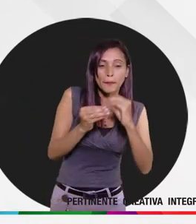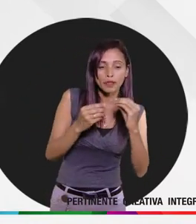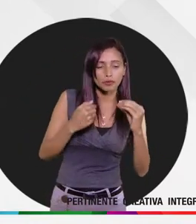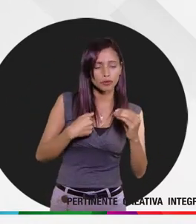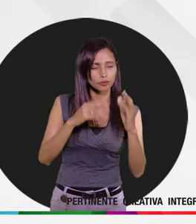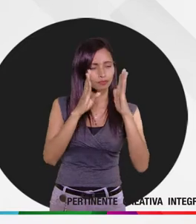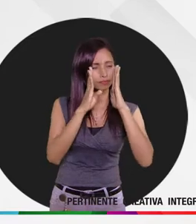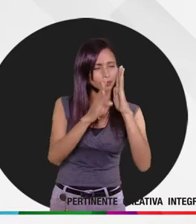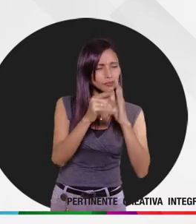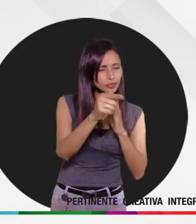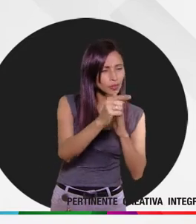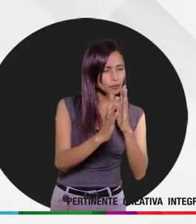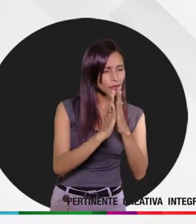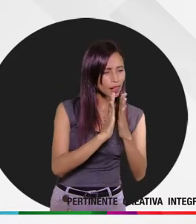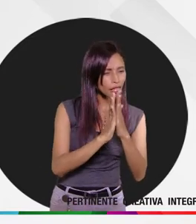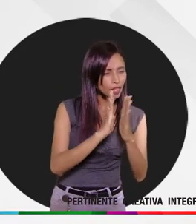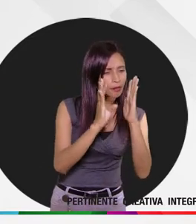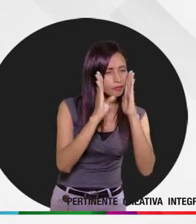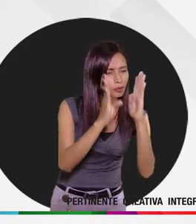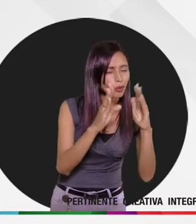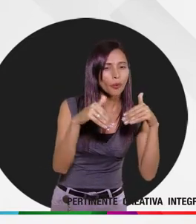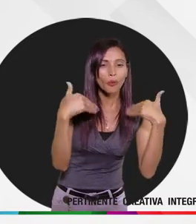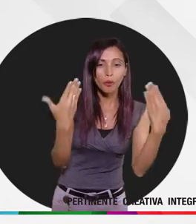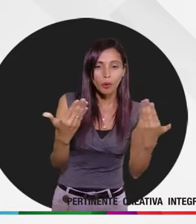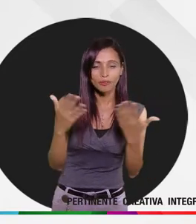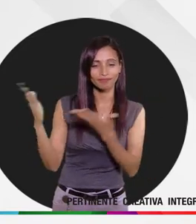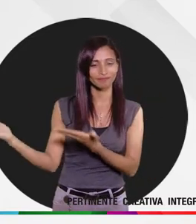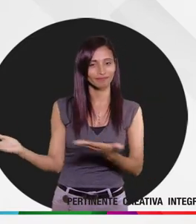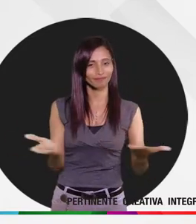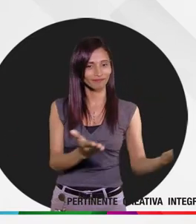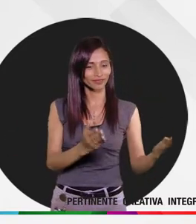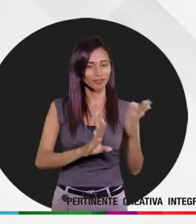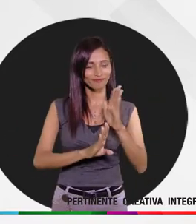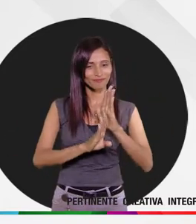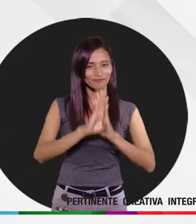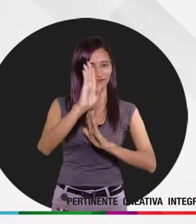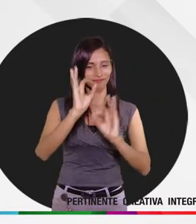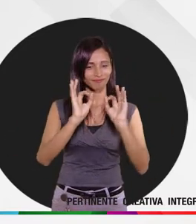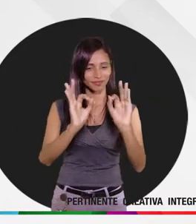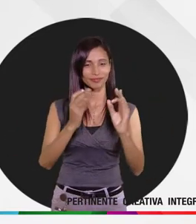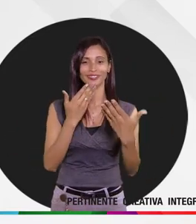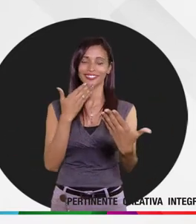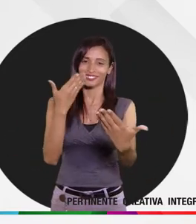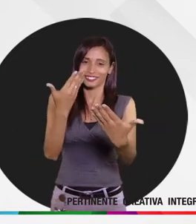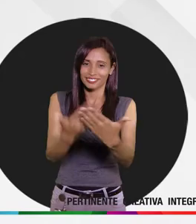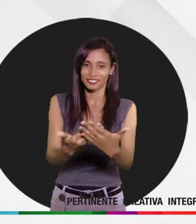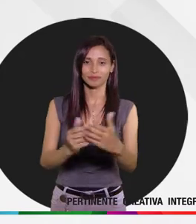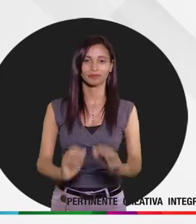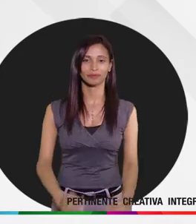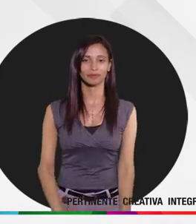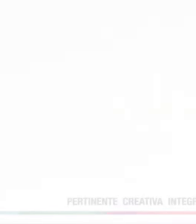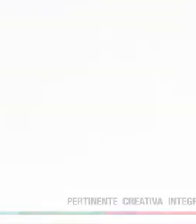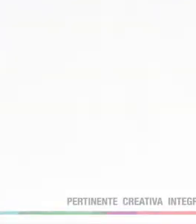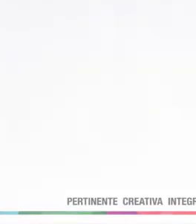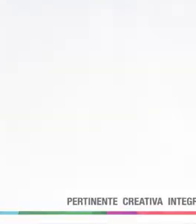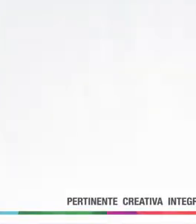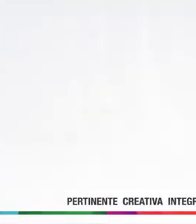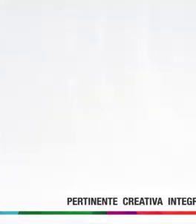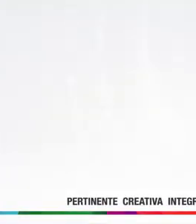cómo ser un buen receptor ante los demás. Bienvenidos y que tengan un feliz desarrollo de unidad. Muchas gracias.